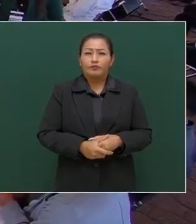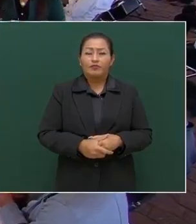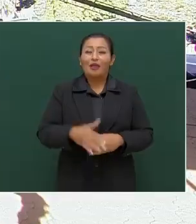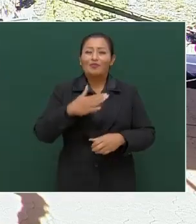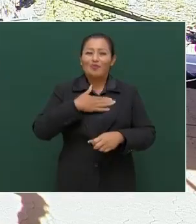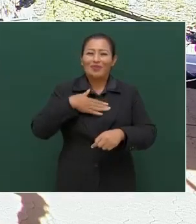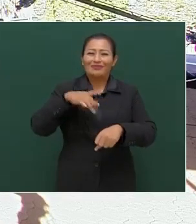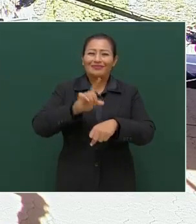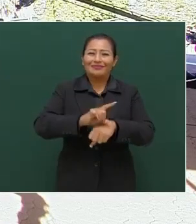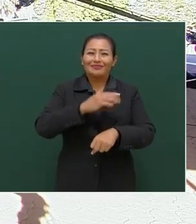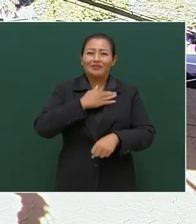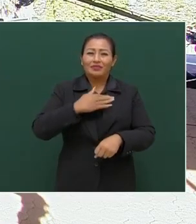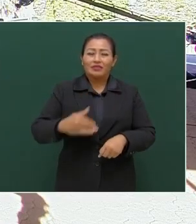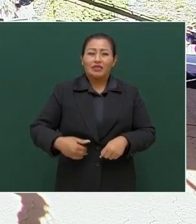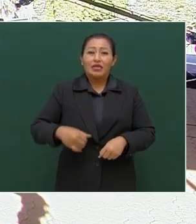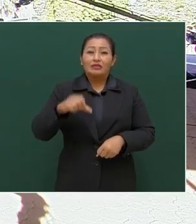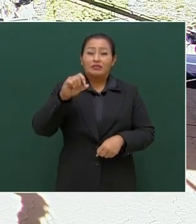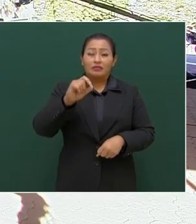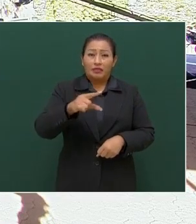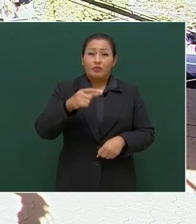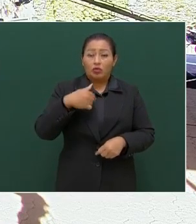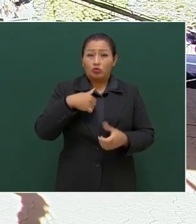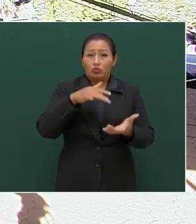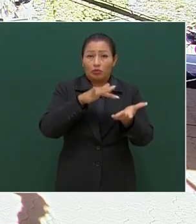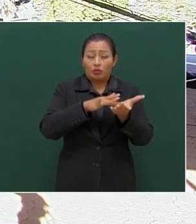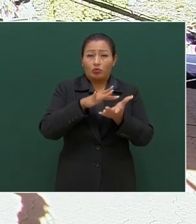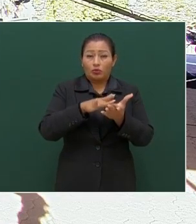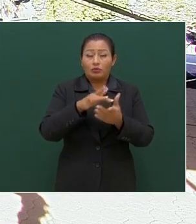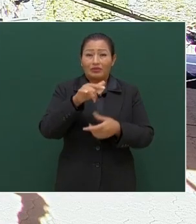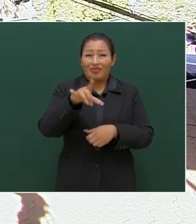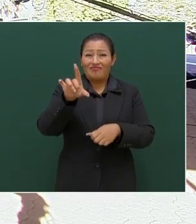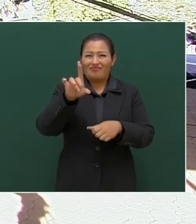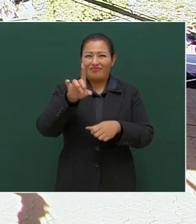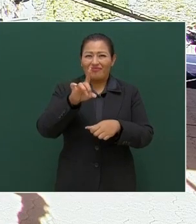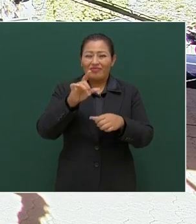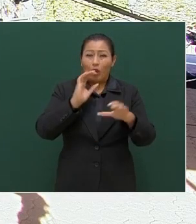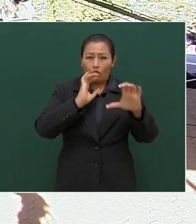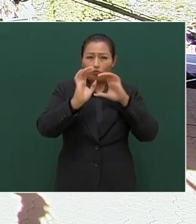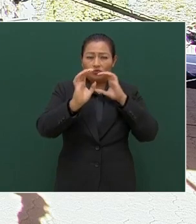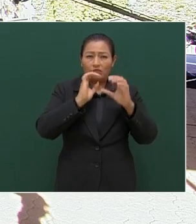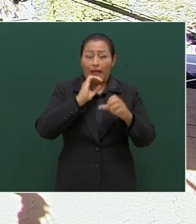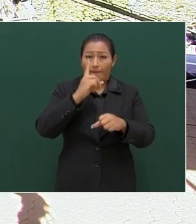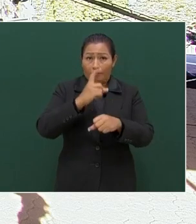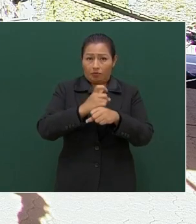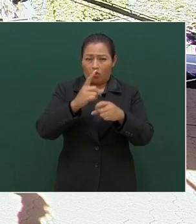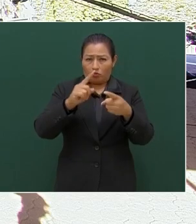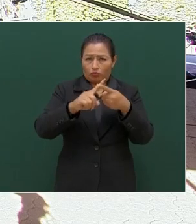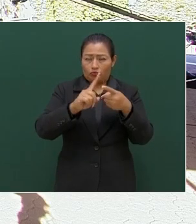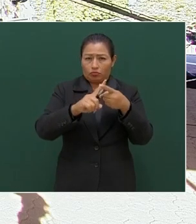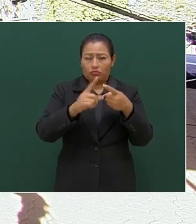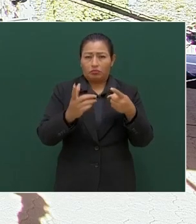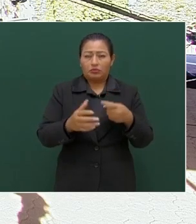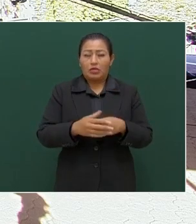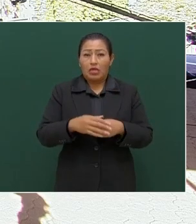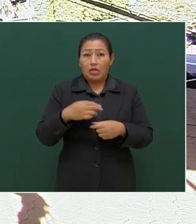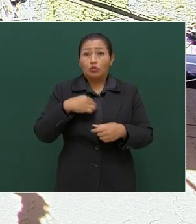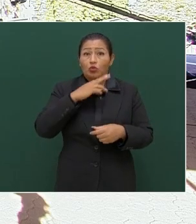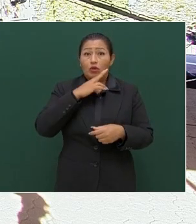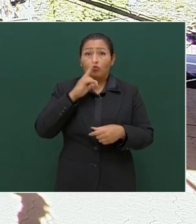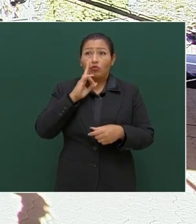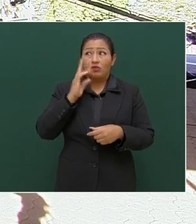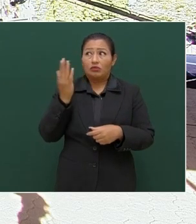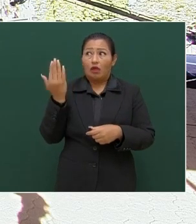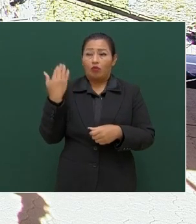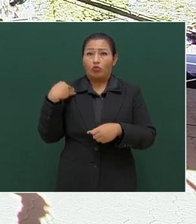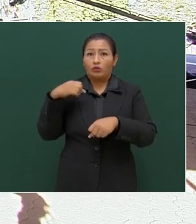Buenos días, presidente. Emir Olivares de La Jornada. Un par de preguntas. La primera sería, aunque fue una noticia de la semana